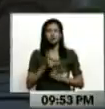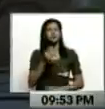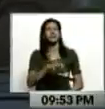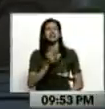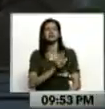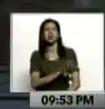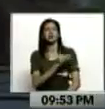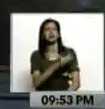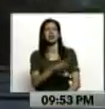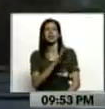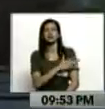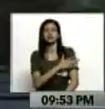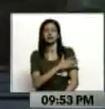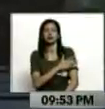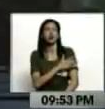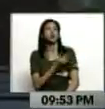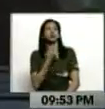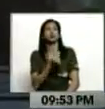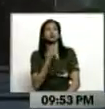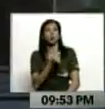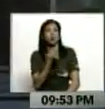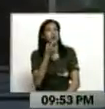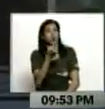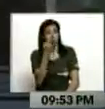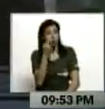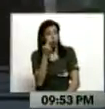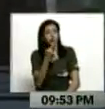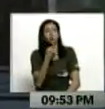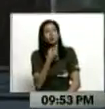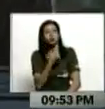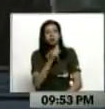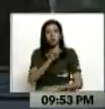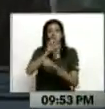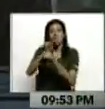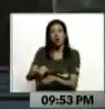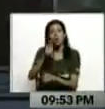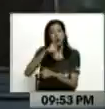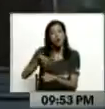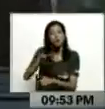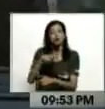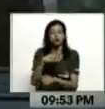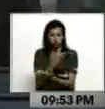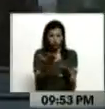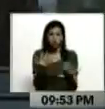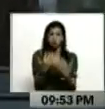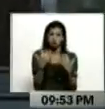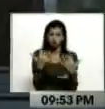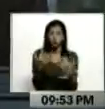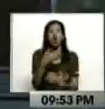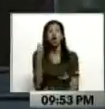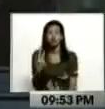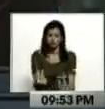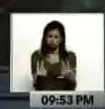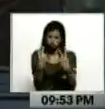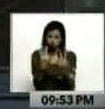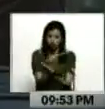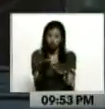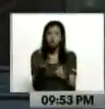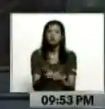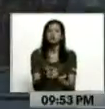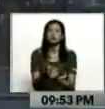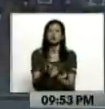mundial los que se acostumbraron a subyugar los pueblos jóvenes oficiales y